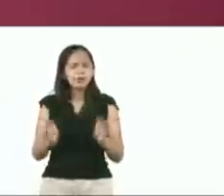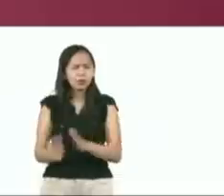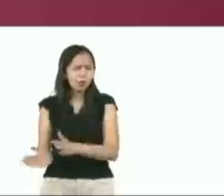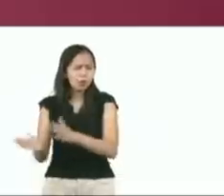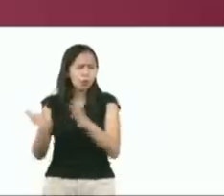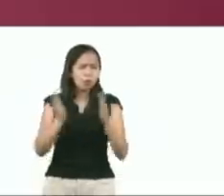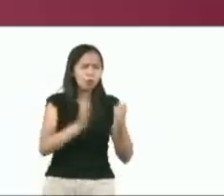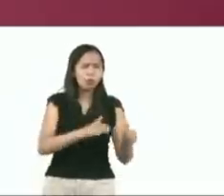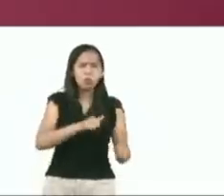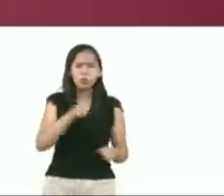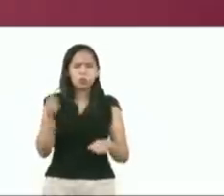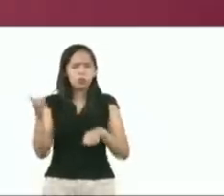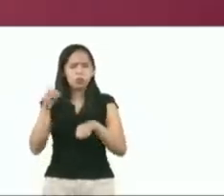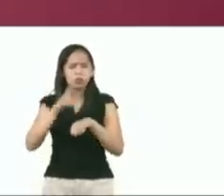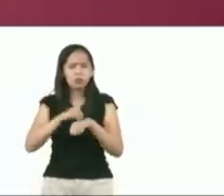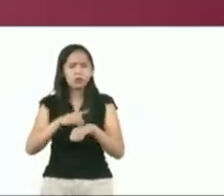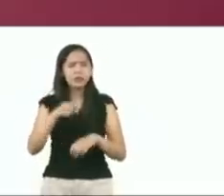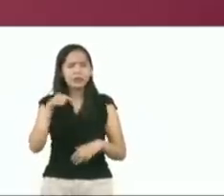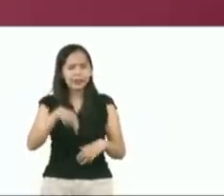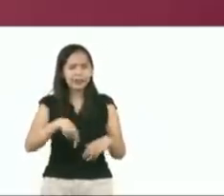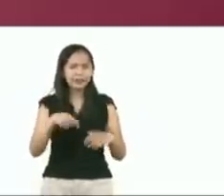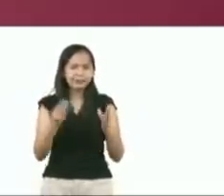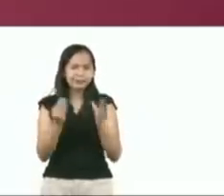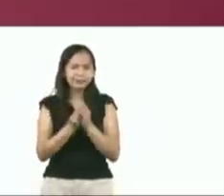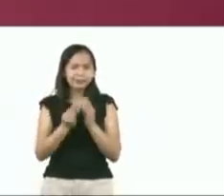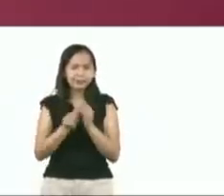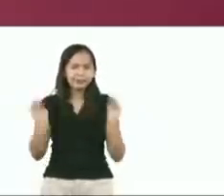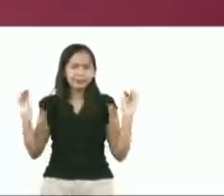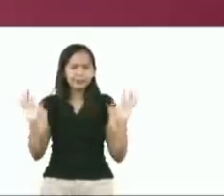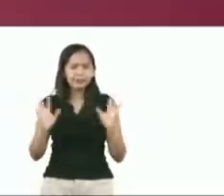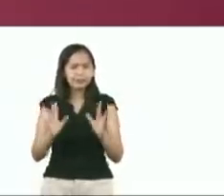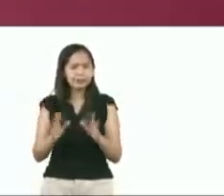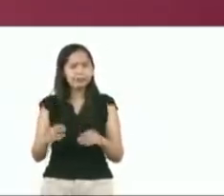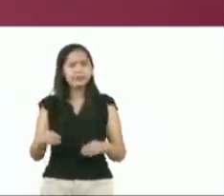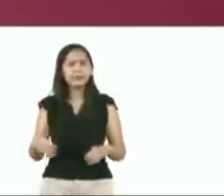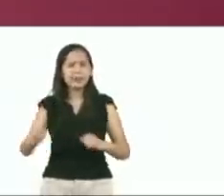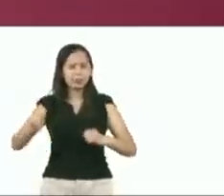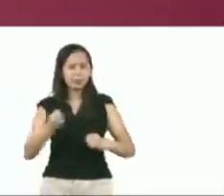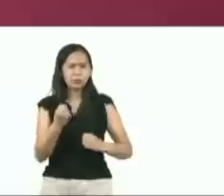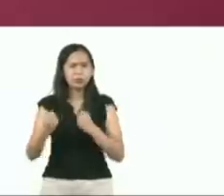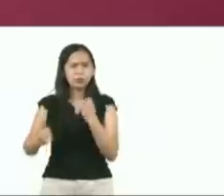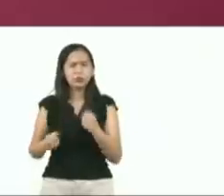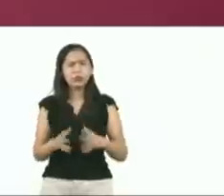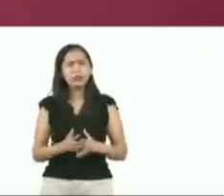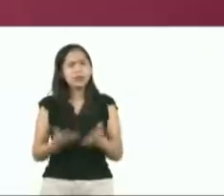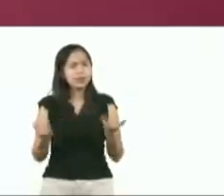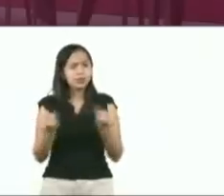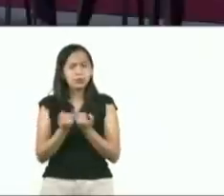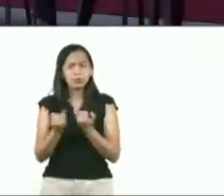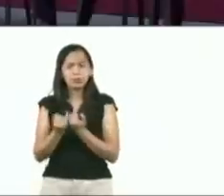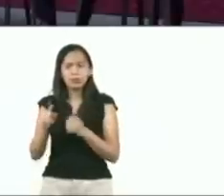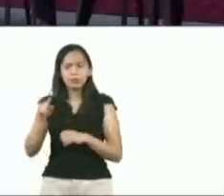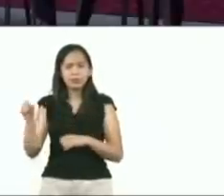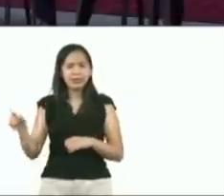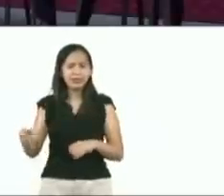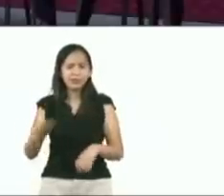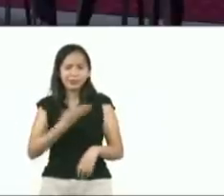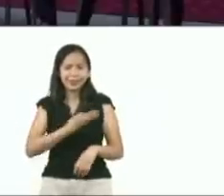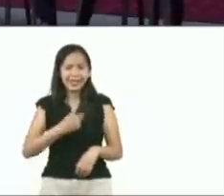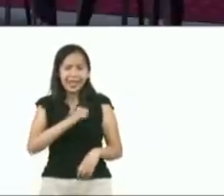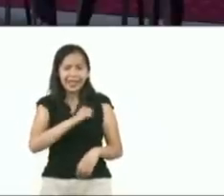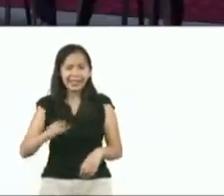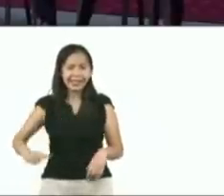boxeo más grande del mundo. Ya estaba todo listo, la movilización por parte de la alcaldía Iztapalapa, el Zócalo por parte de la doctora Sheinbaum, los medios